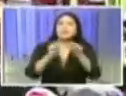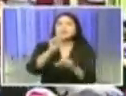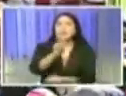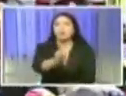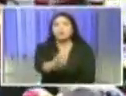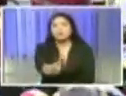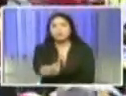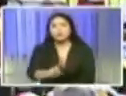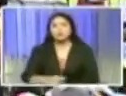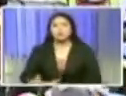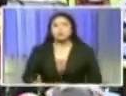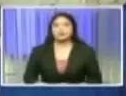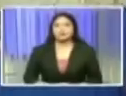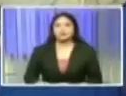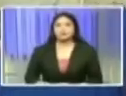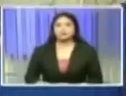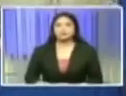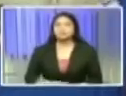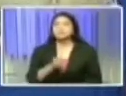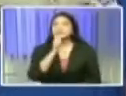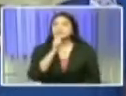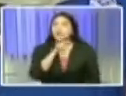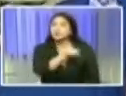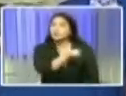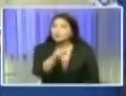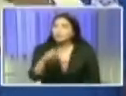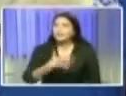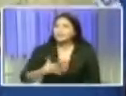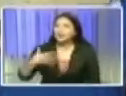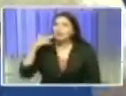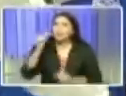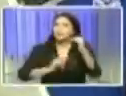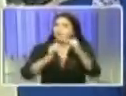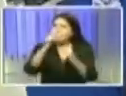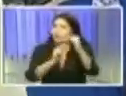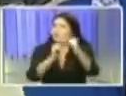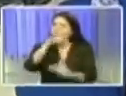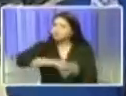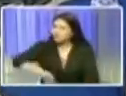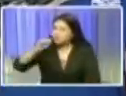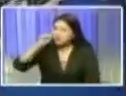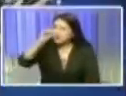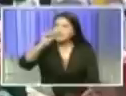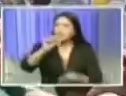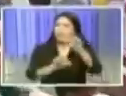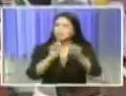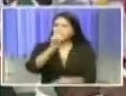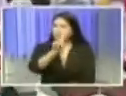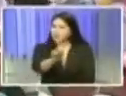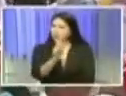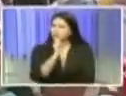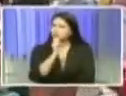XXI. ¿Quiénes de ustedes quieren construir el socialismo del siglo XXI?